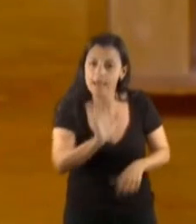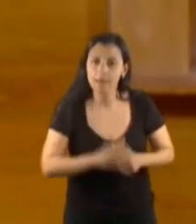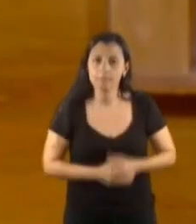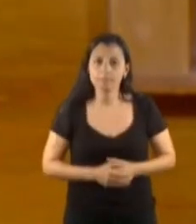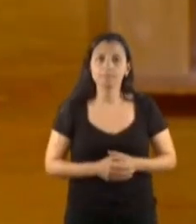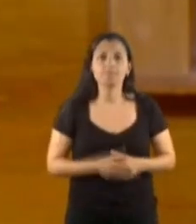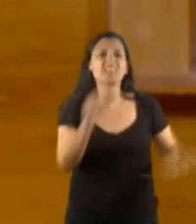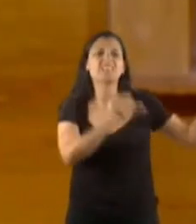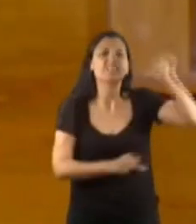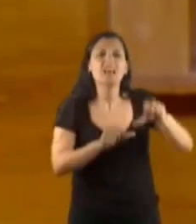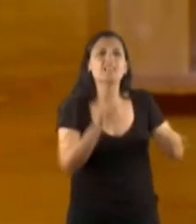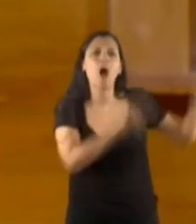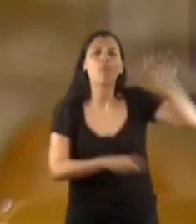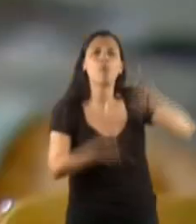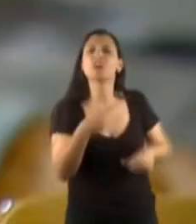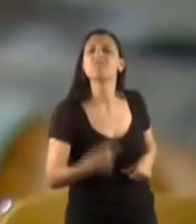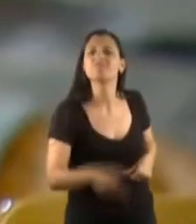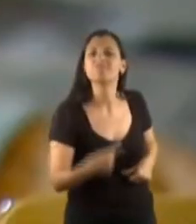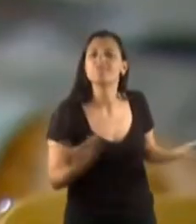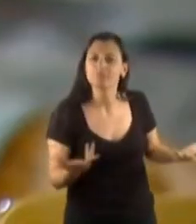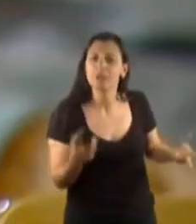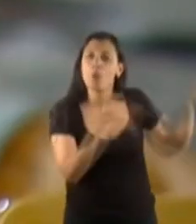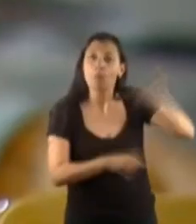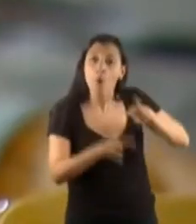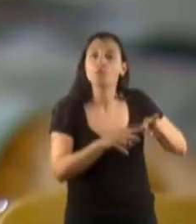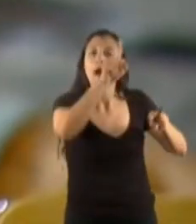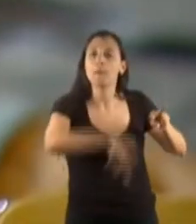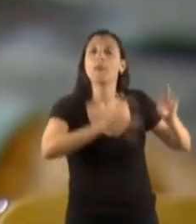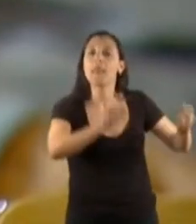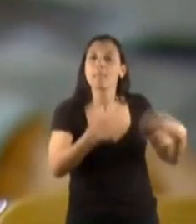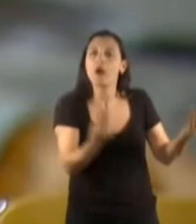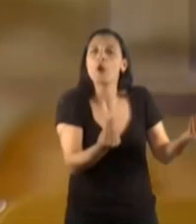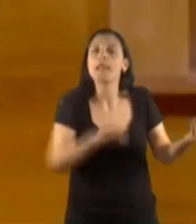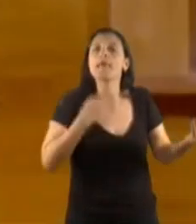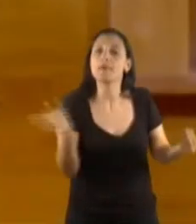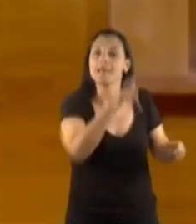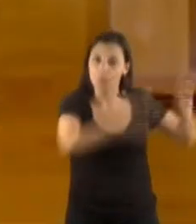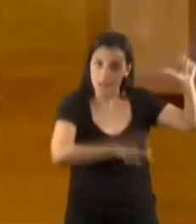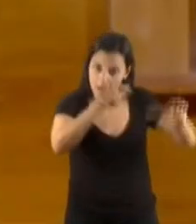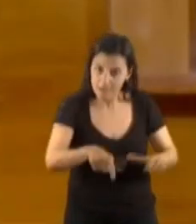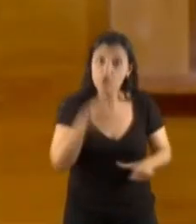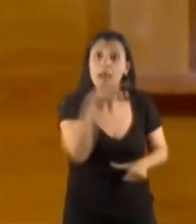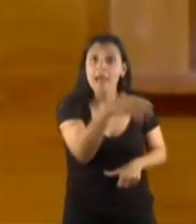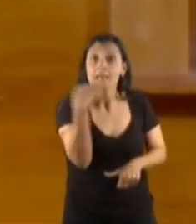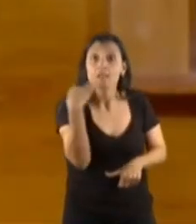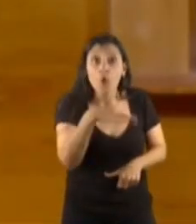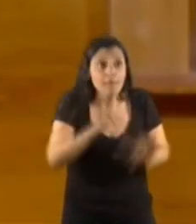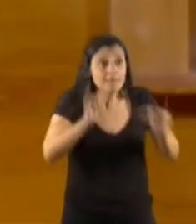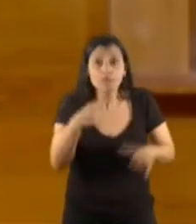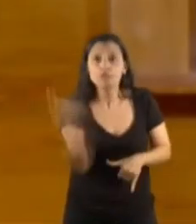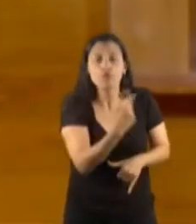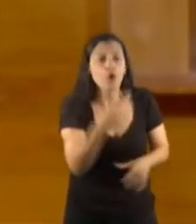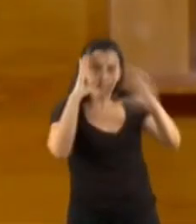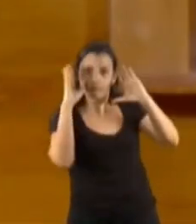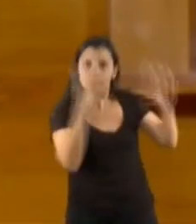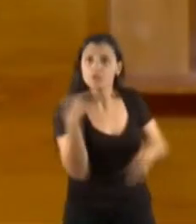qué es lo que busca mejorar las condiciones de vida de la gente y eso es lo que debería importarnos a